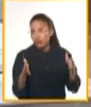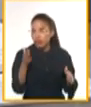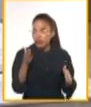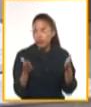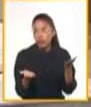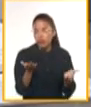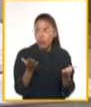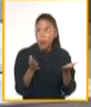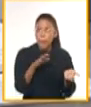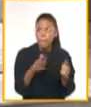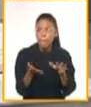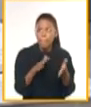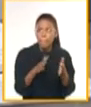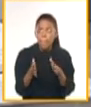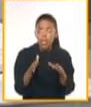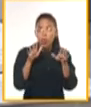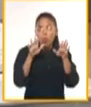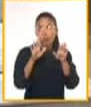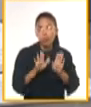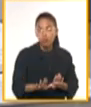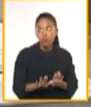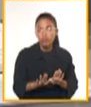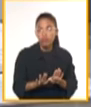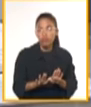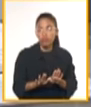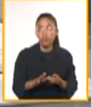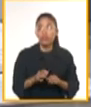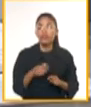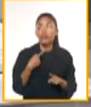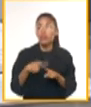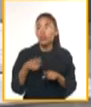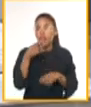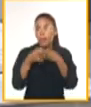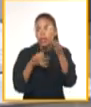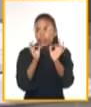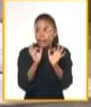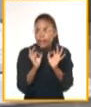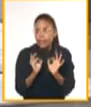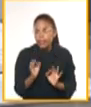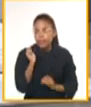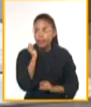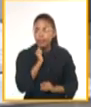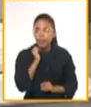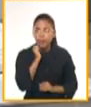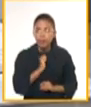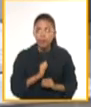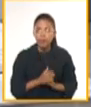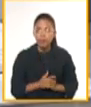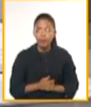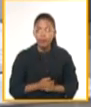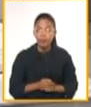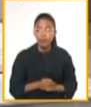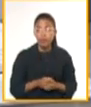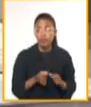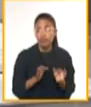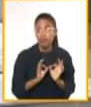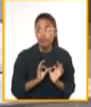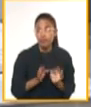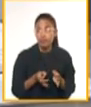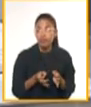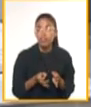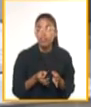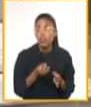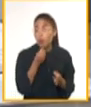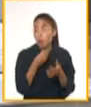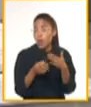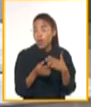fuera en este minuto. Félix después nos puede dar más detalles sobre eso, pero evidentemente eso, cualquier oscilación que